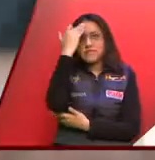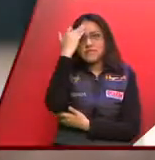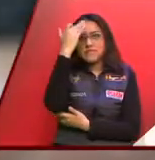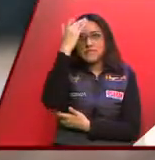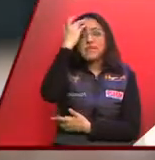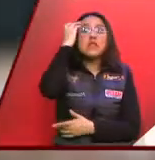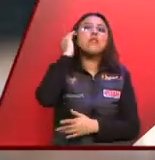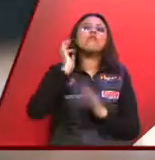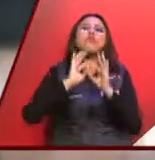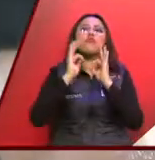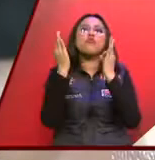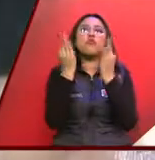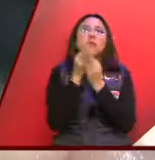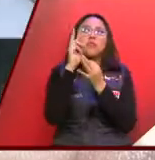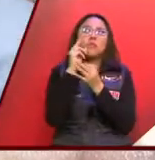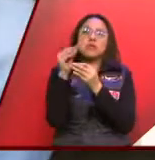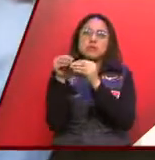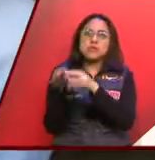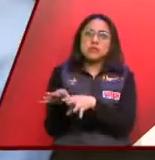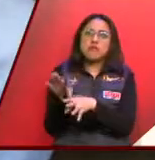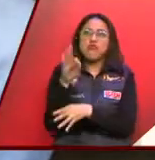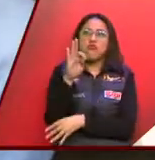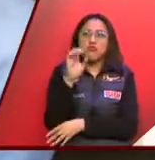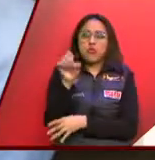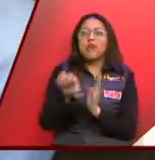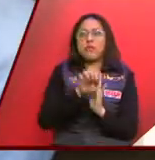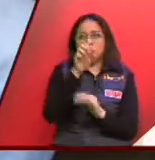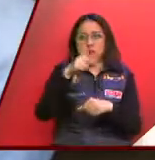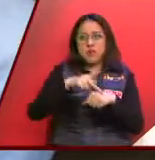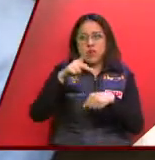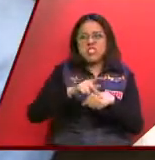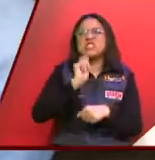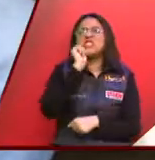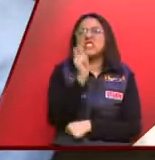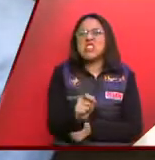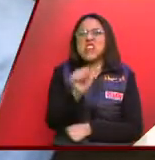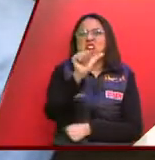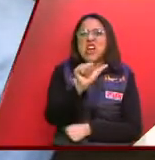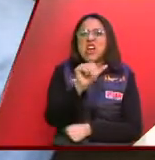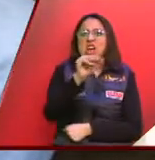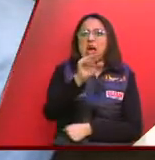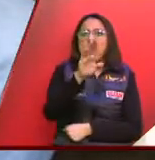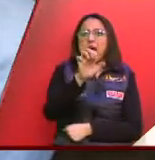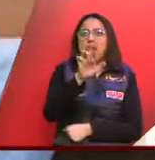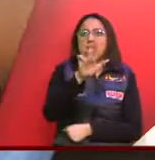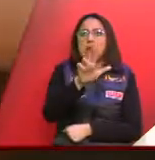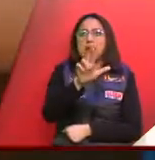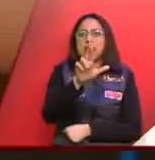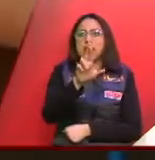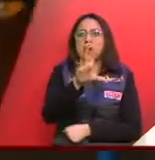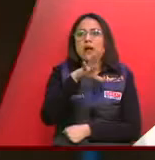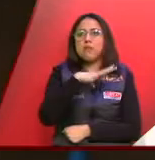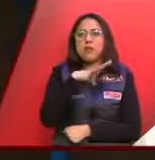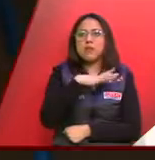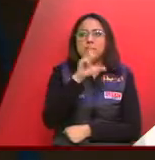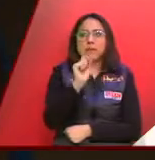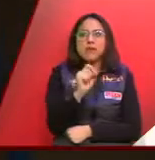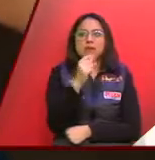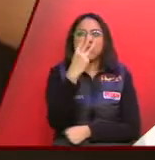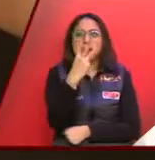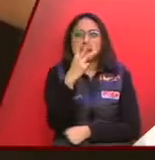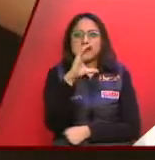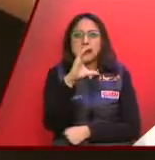sufrieron un proceso de fosilización. Como usted ve, esta roca es una pieza de ámbar, mide aproximadamente 23